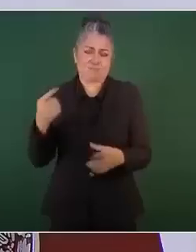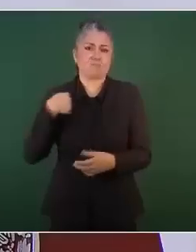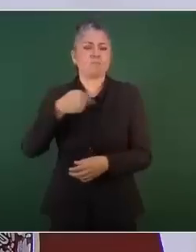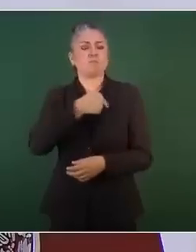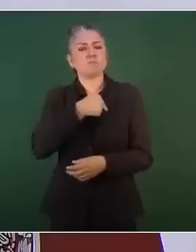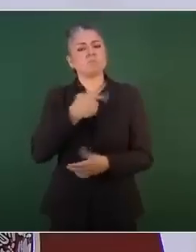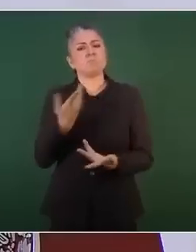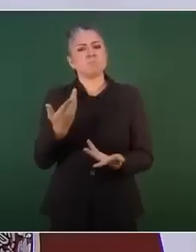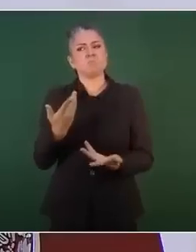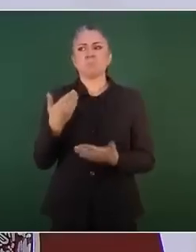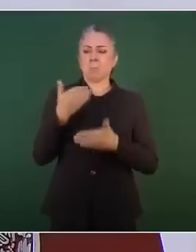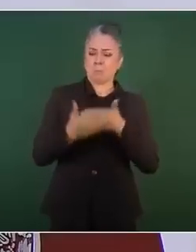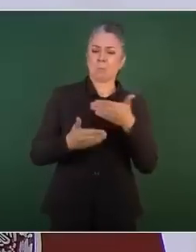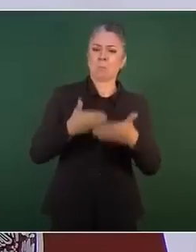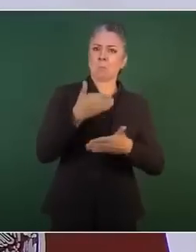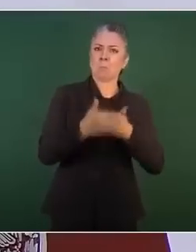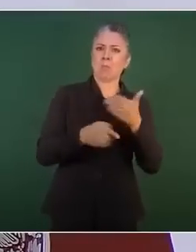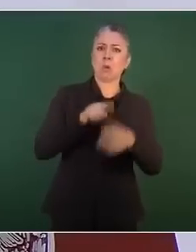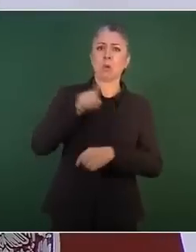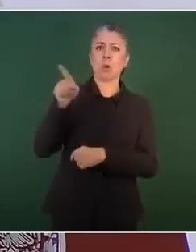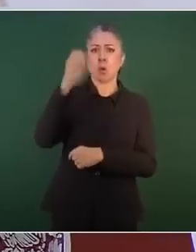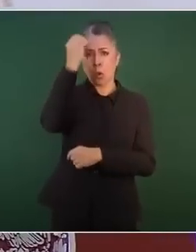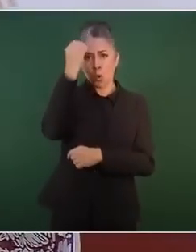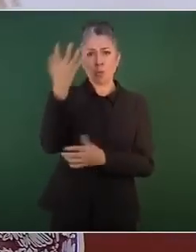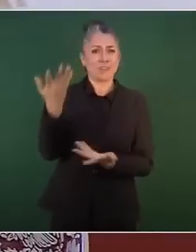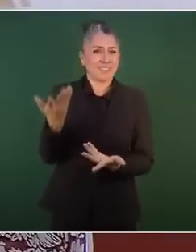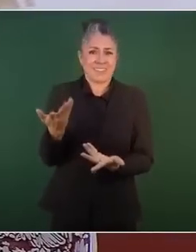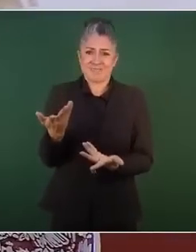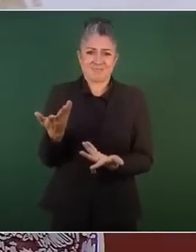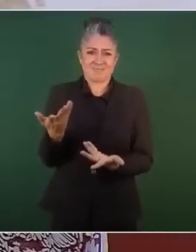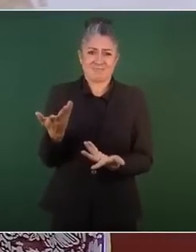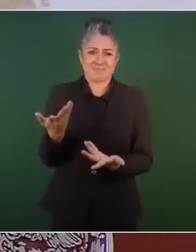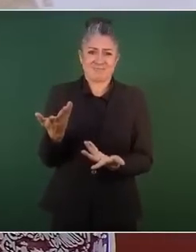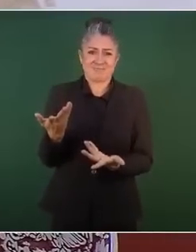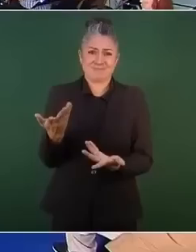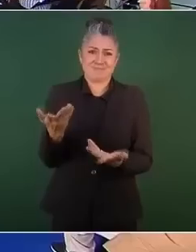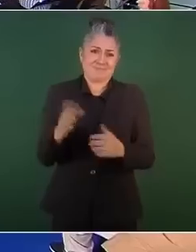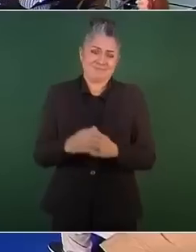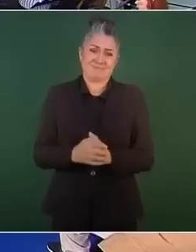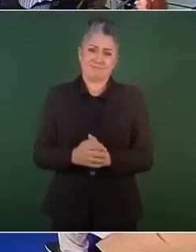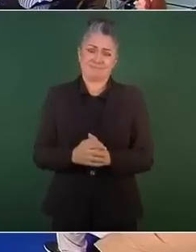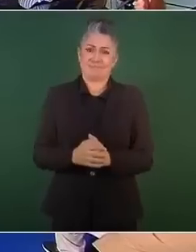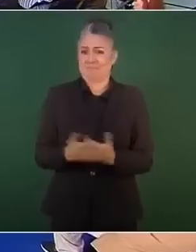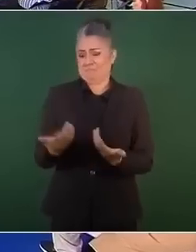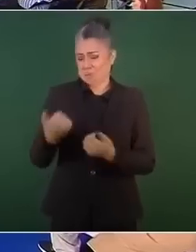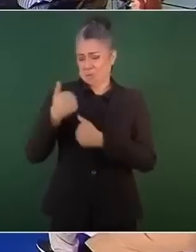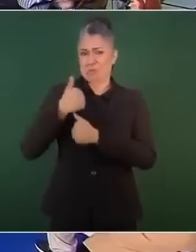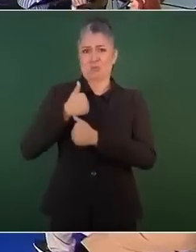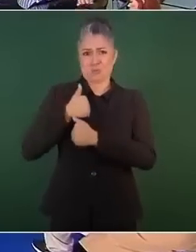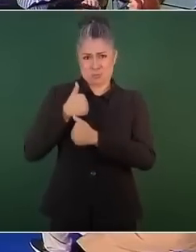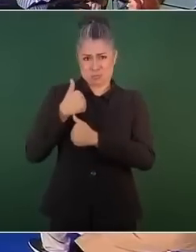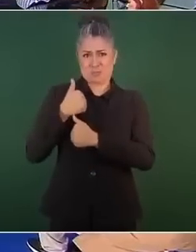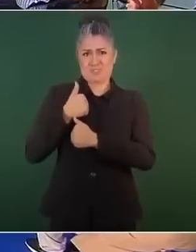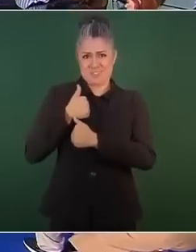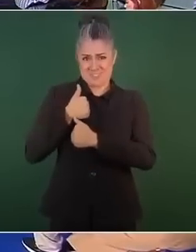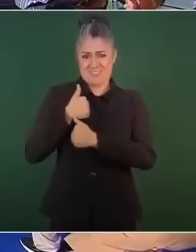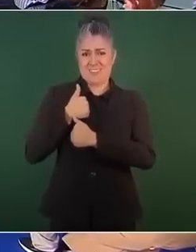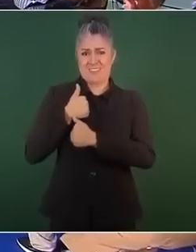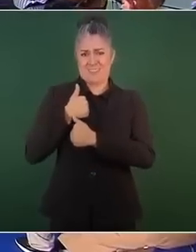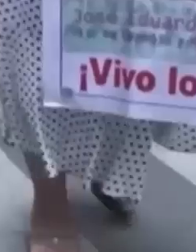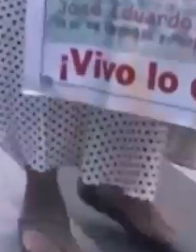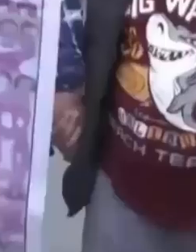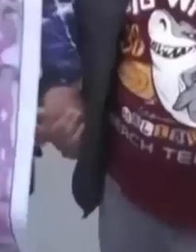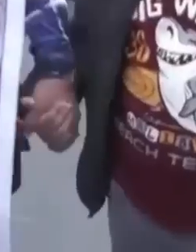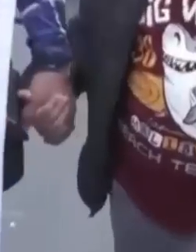de Ayotzinapa y aseguró que se trata de una campaña en contra de los militares. El informe presentado esta semana por los investigadores del